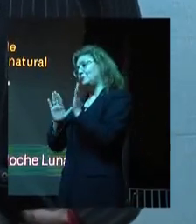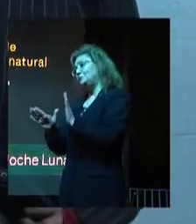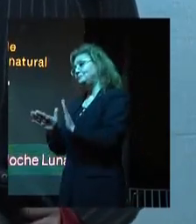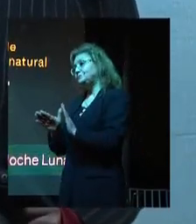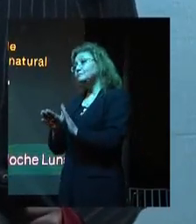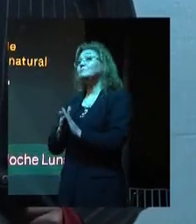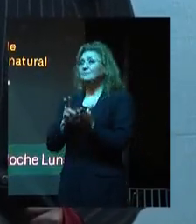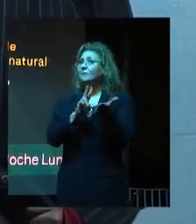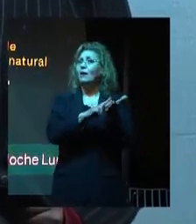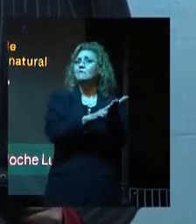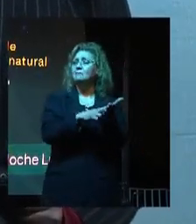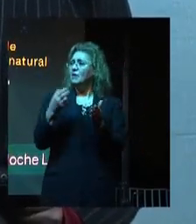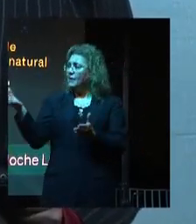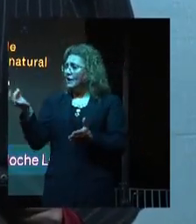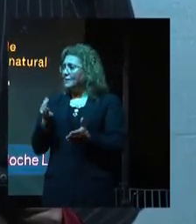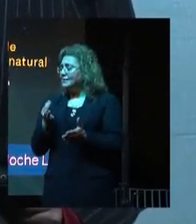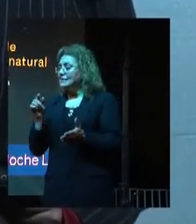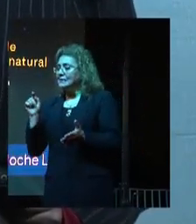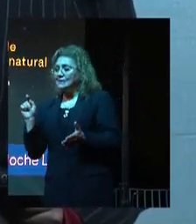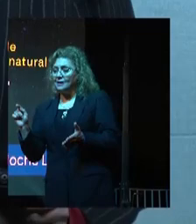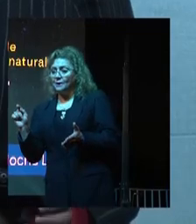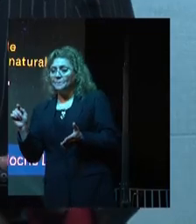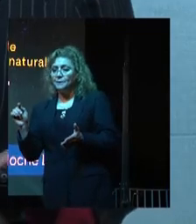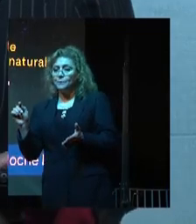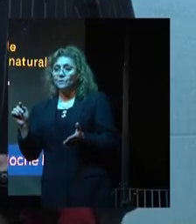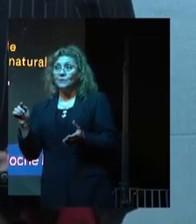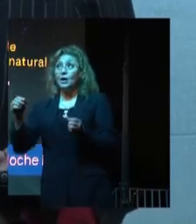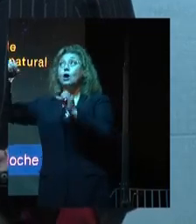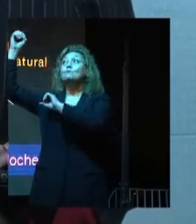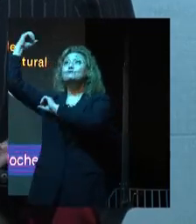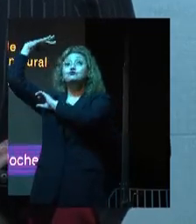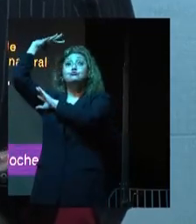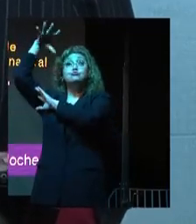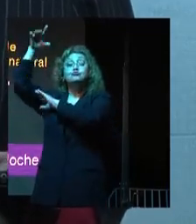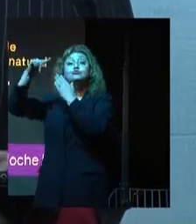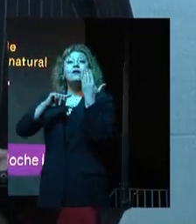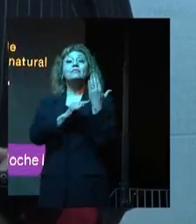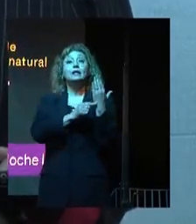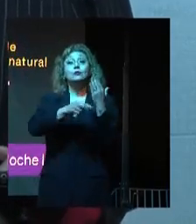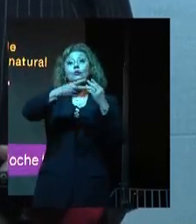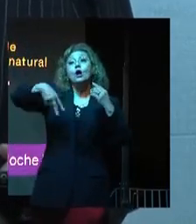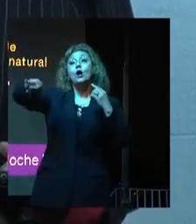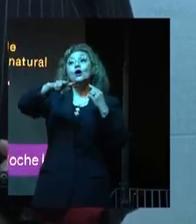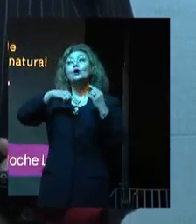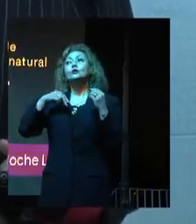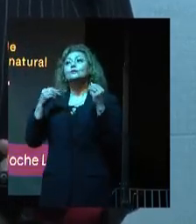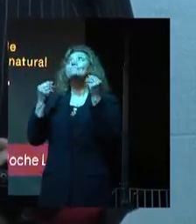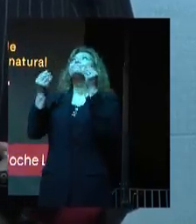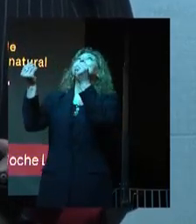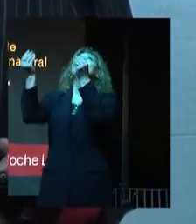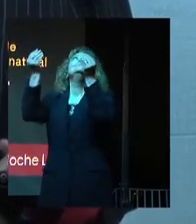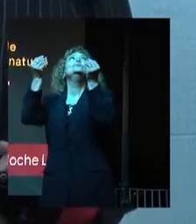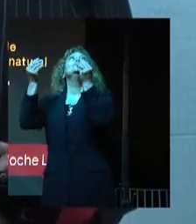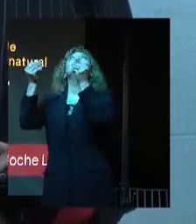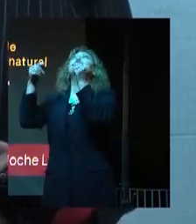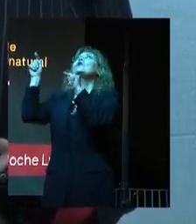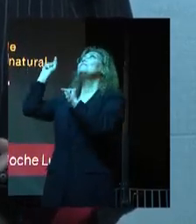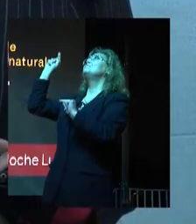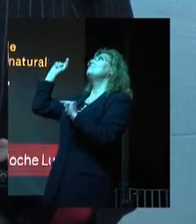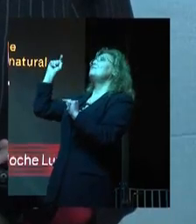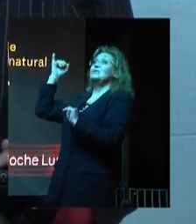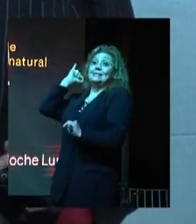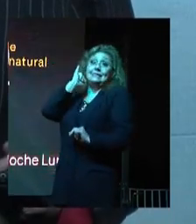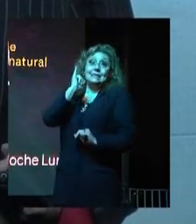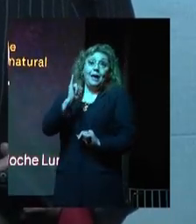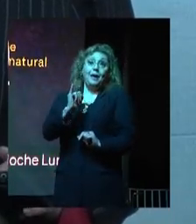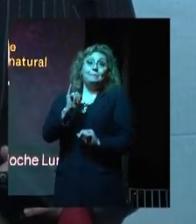es muy cierto lo que dice acerca de que con las luces y con la tecnología hemos perdido un poco el tacto con este astro que está siempre